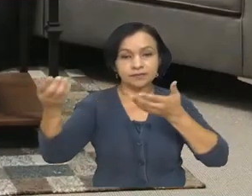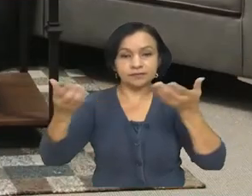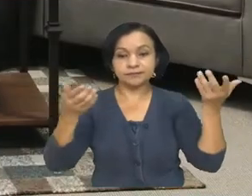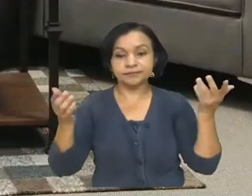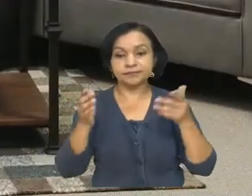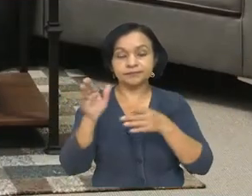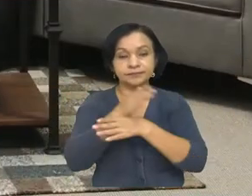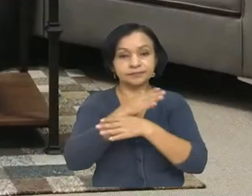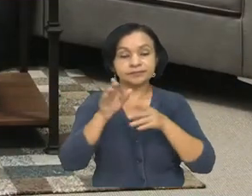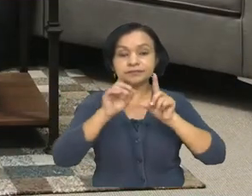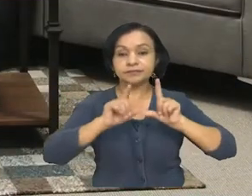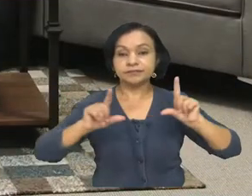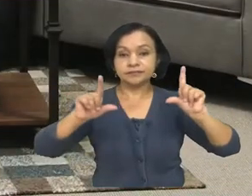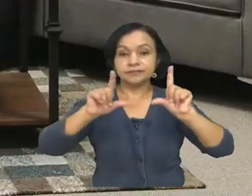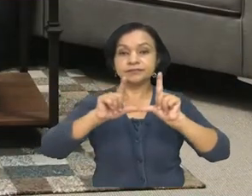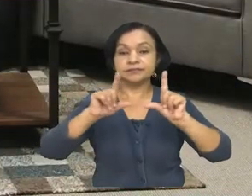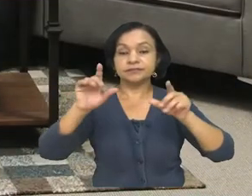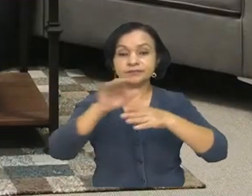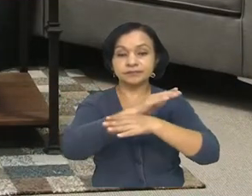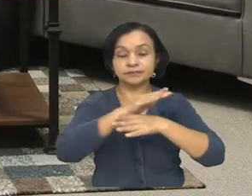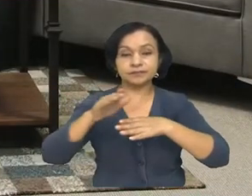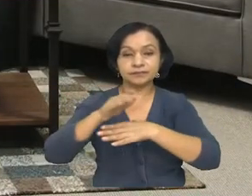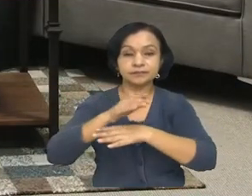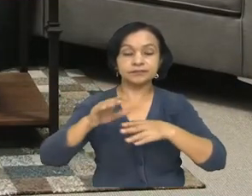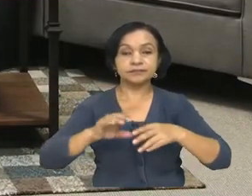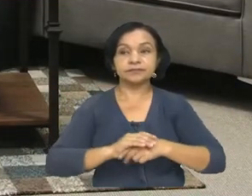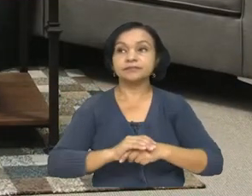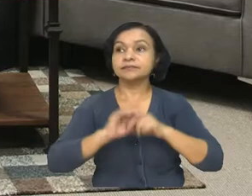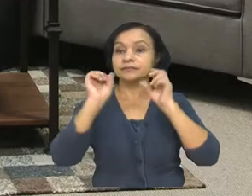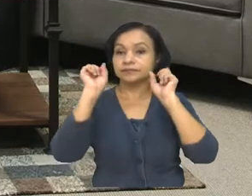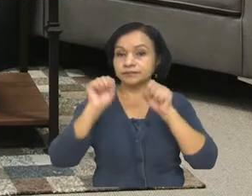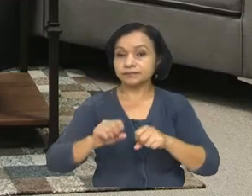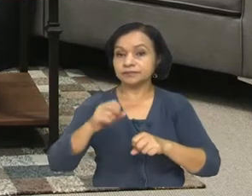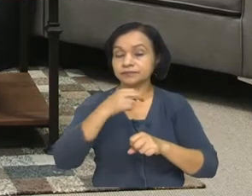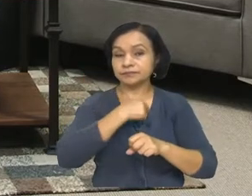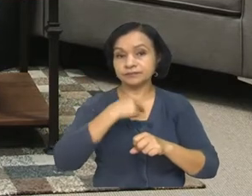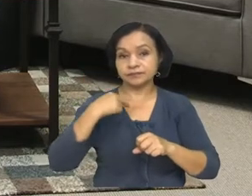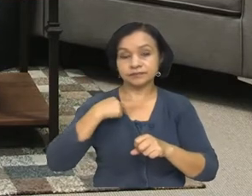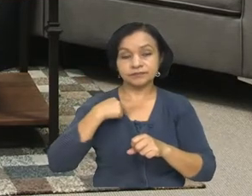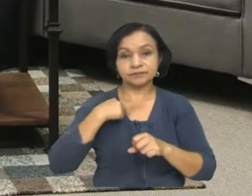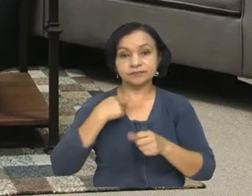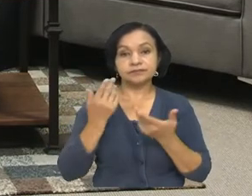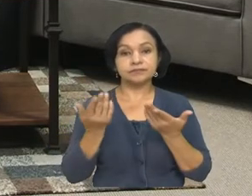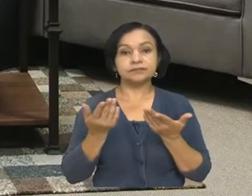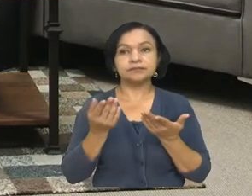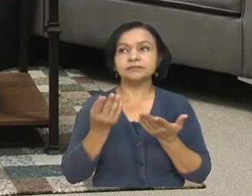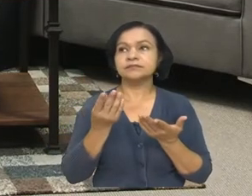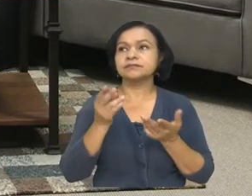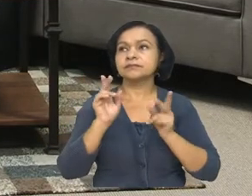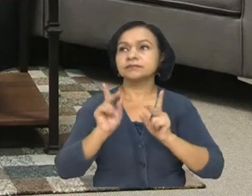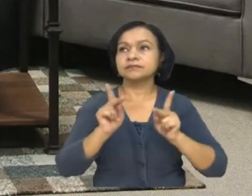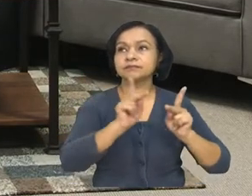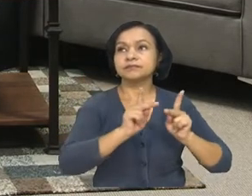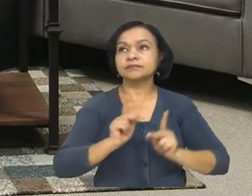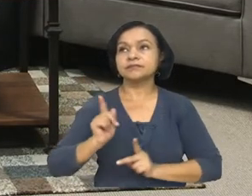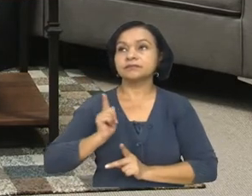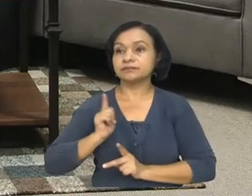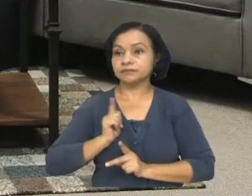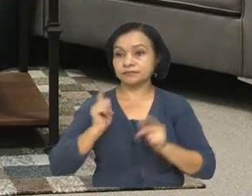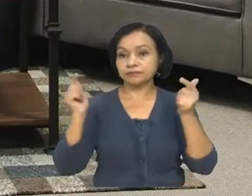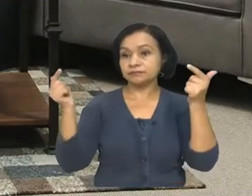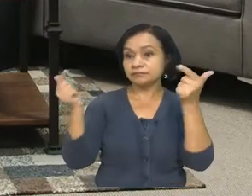se reenviaron así a lugares para que hacer un conteo de los que tenían armas de